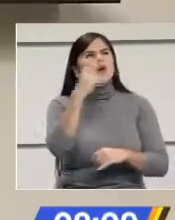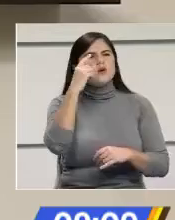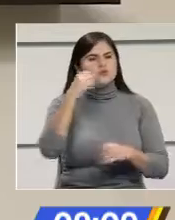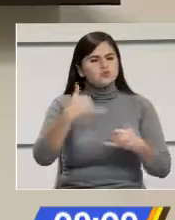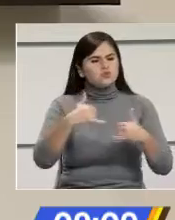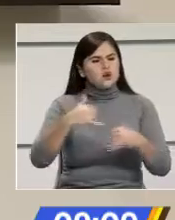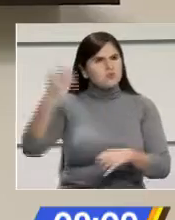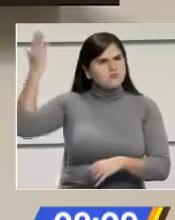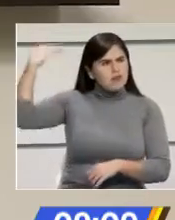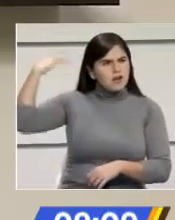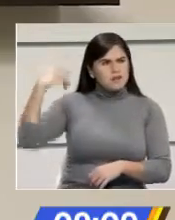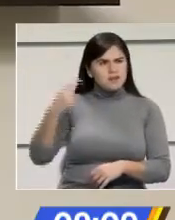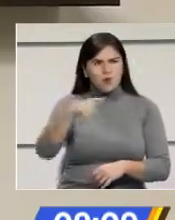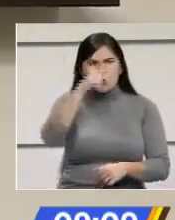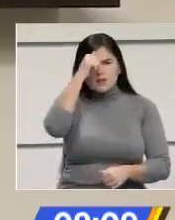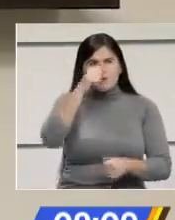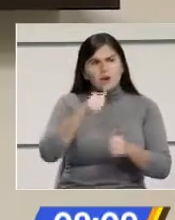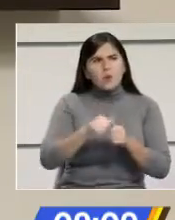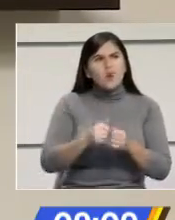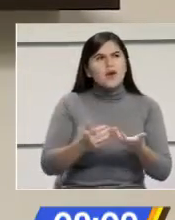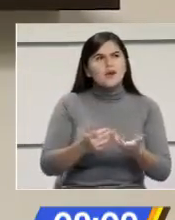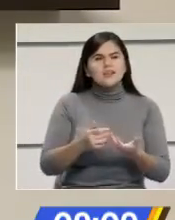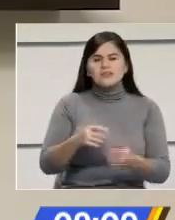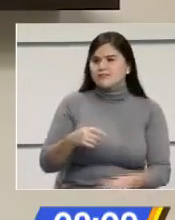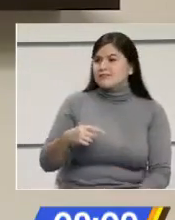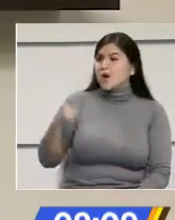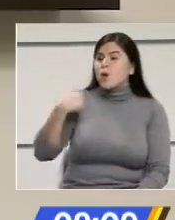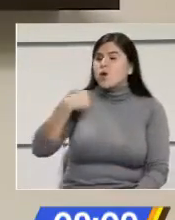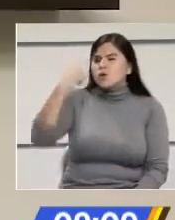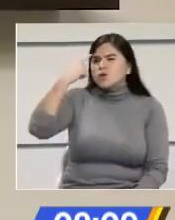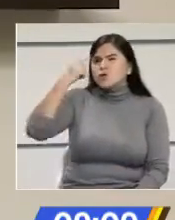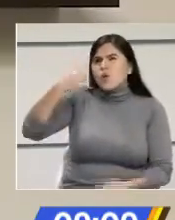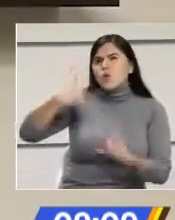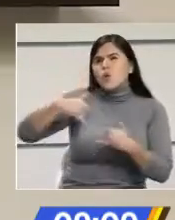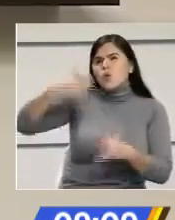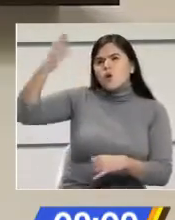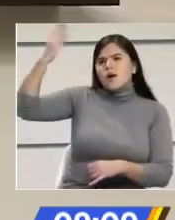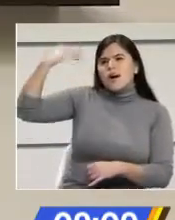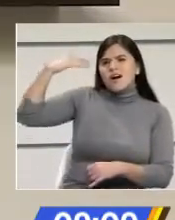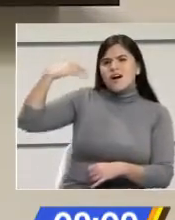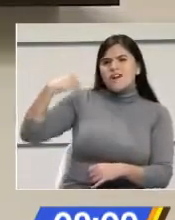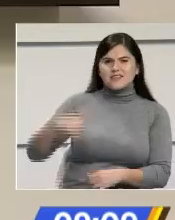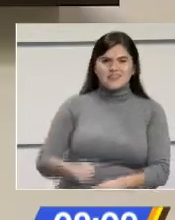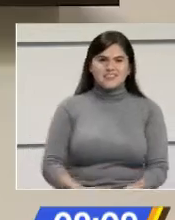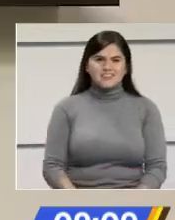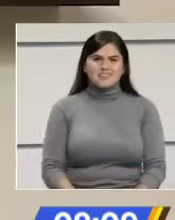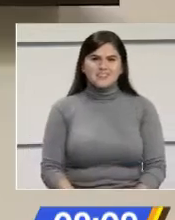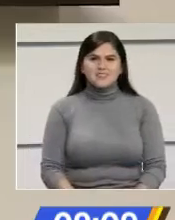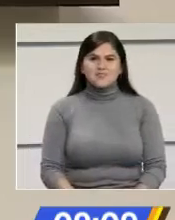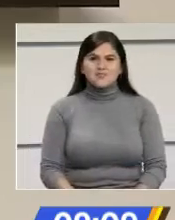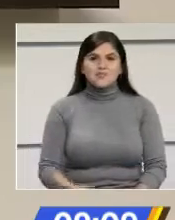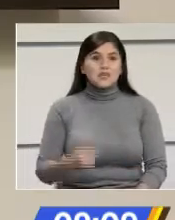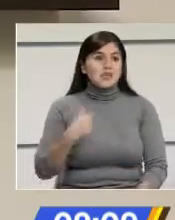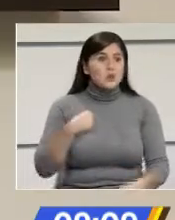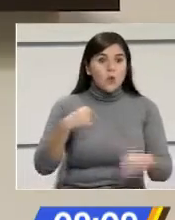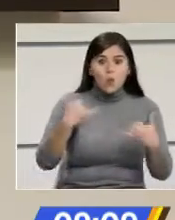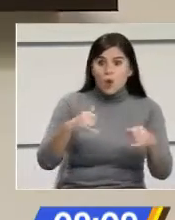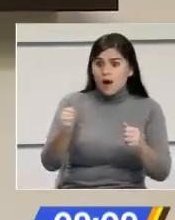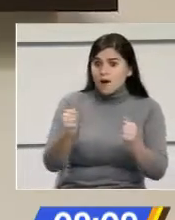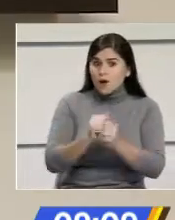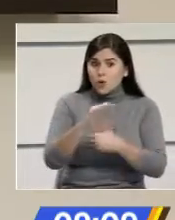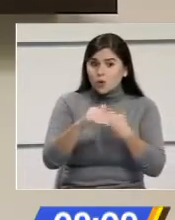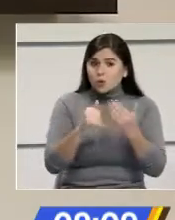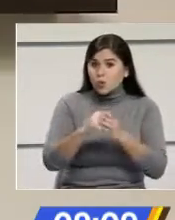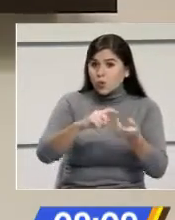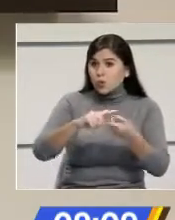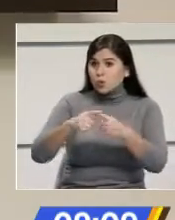¿Cuáles son aquellos que usted recuerda que dice, ah, yo jugué este juego que a mí me llenó muchísimo, participaba con todos los chiquillos, pero también